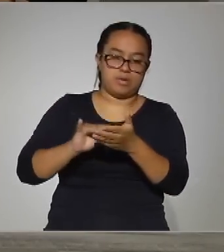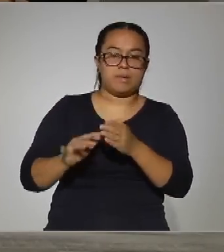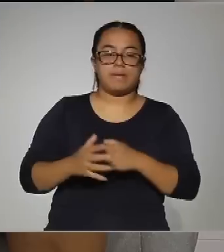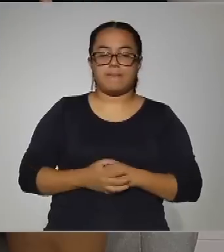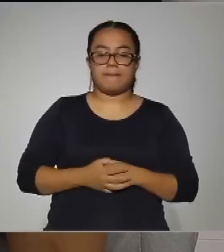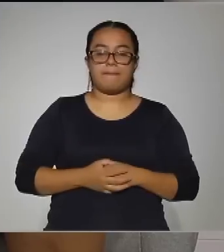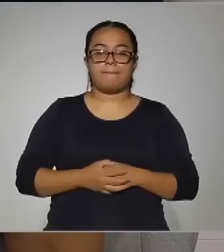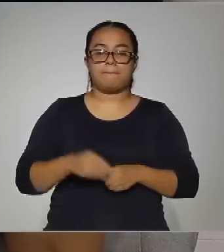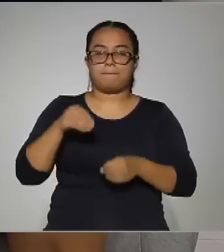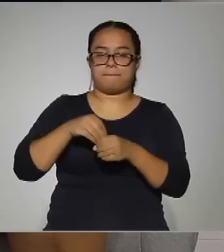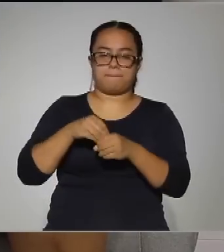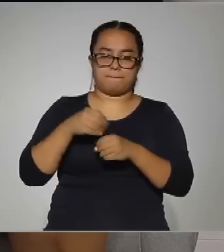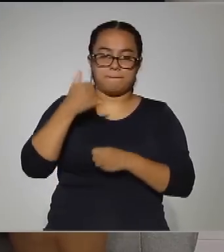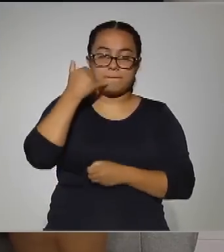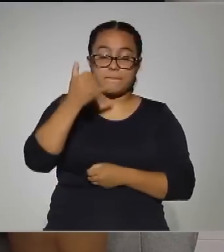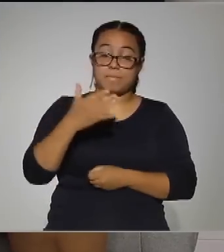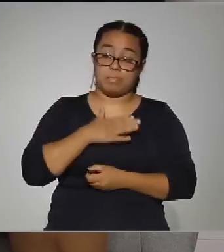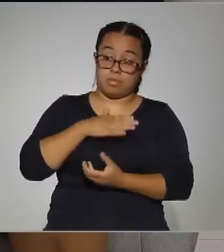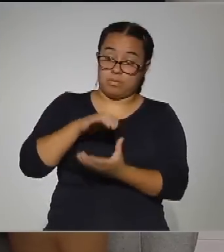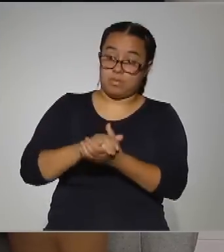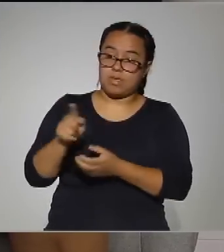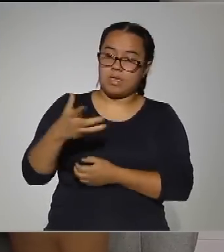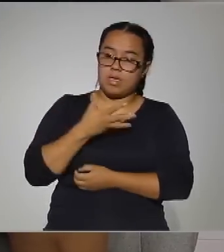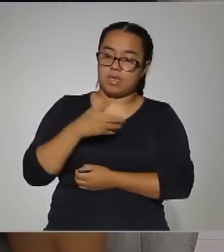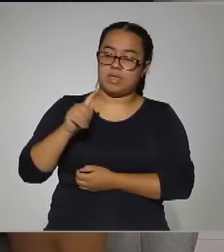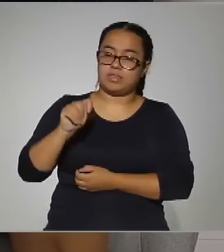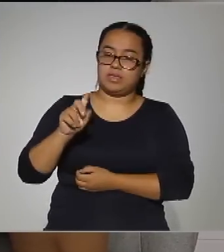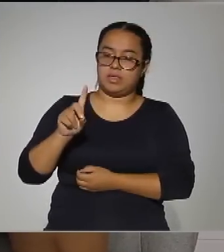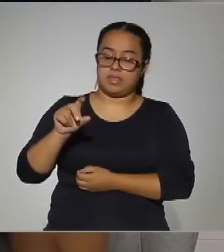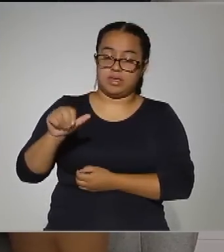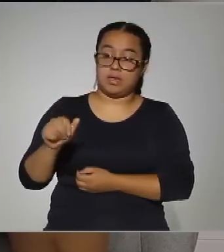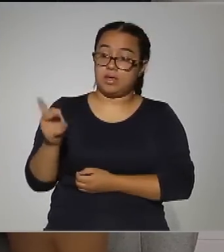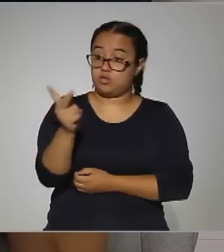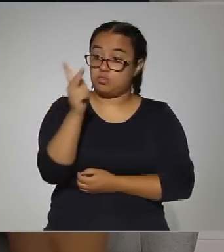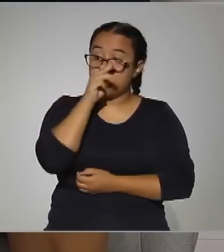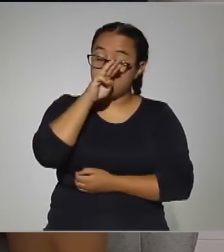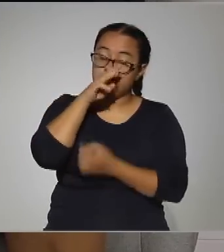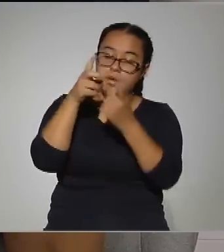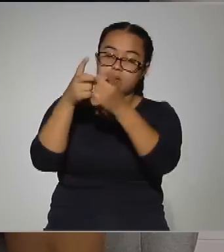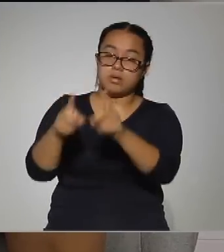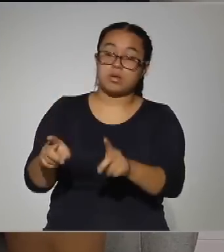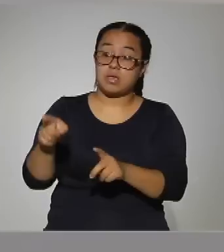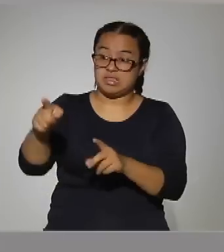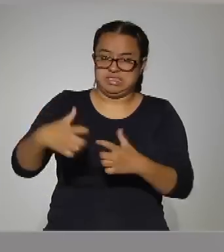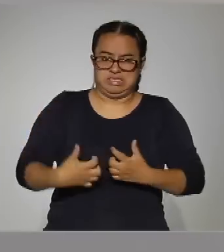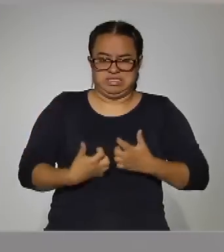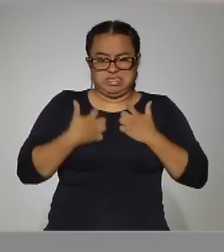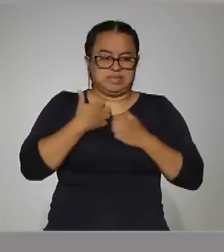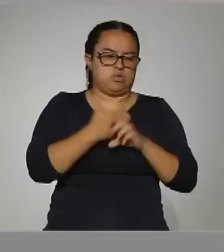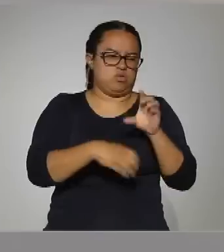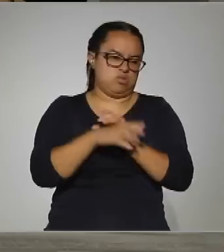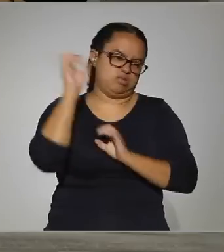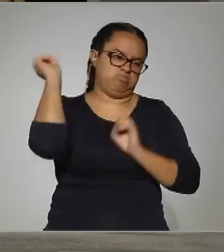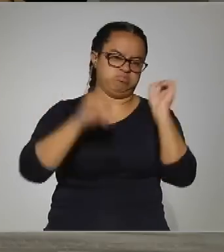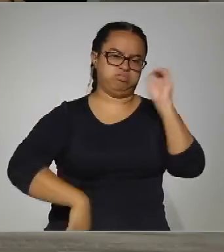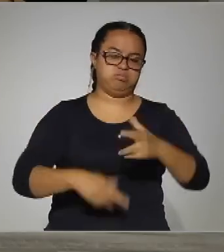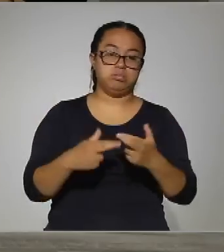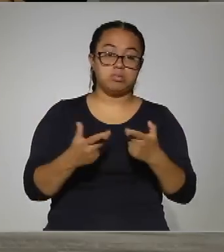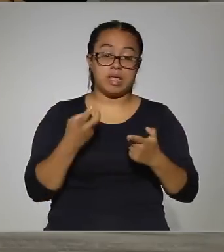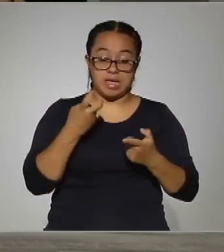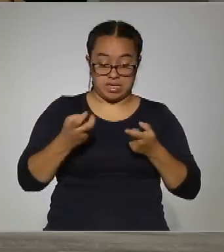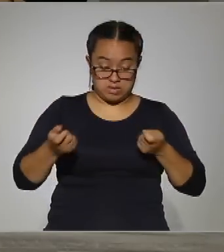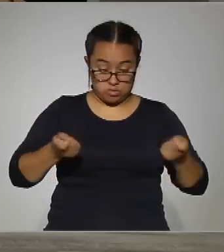Nos pide que sea anónimo esta llamada. Mi esposo tiene TDA, sus padres son divorciados. Cuando él se molesta, rompe algunas cosas y no sabe manejar